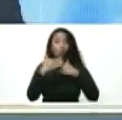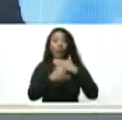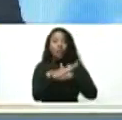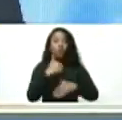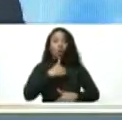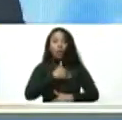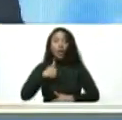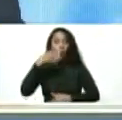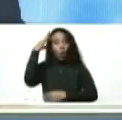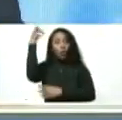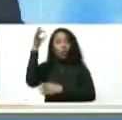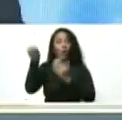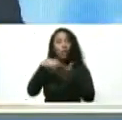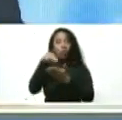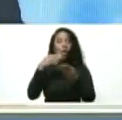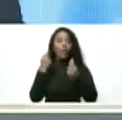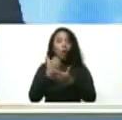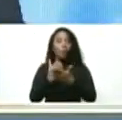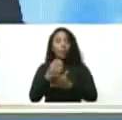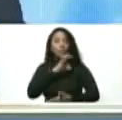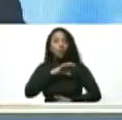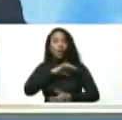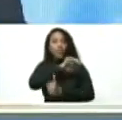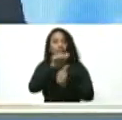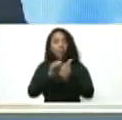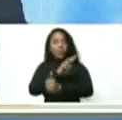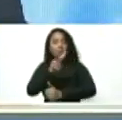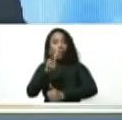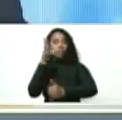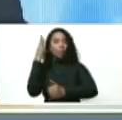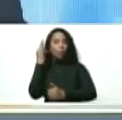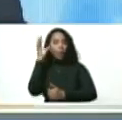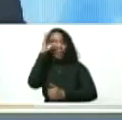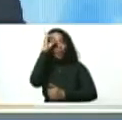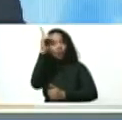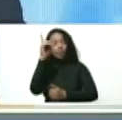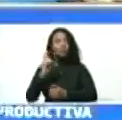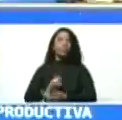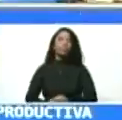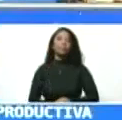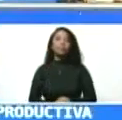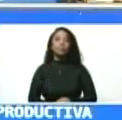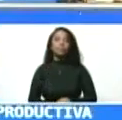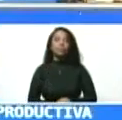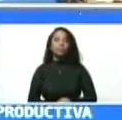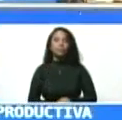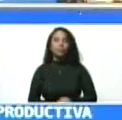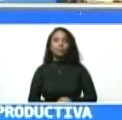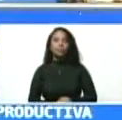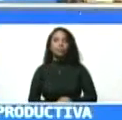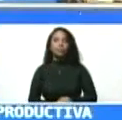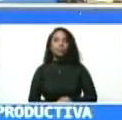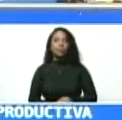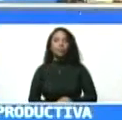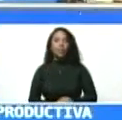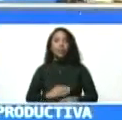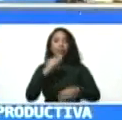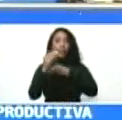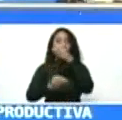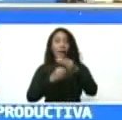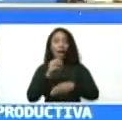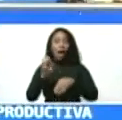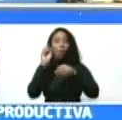Consejo Nacional de Economía, señora vicepresidenta ejecutiva, compañera Delcy Rodríguez, sea una